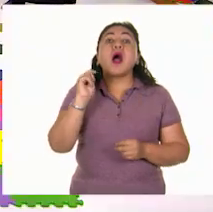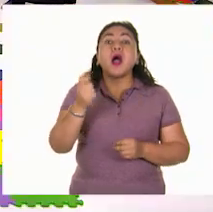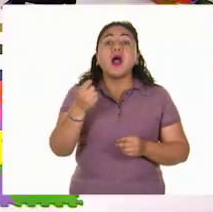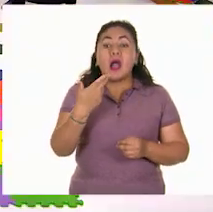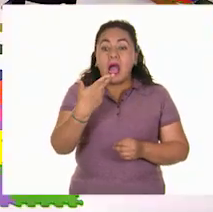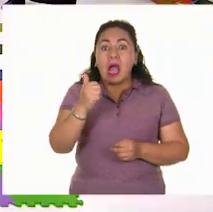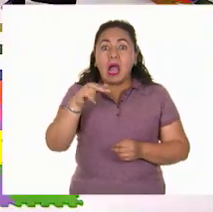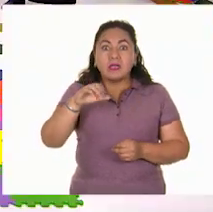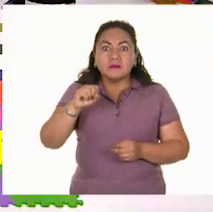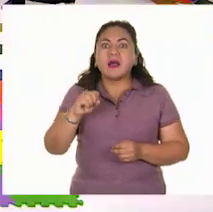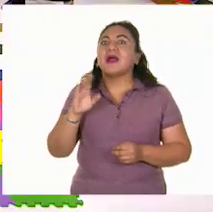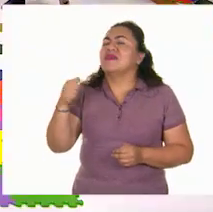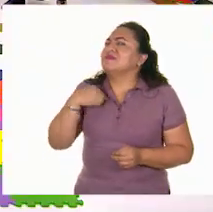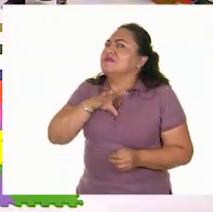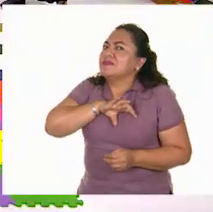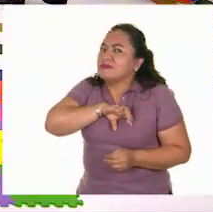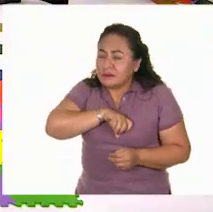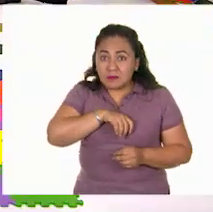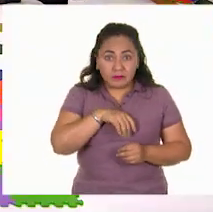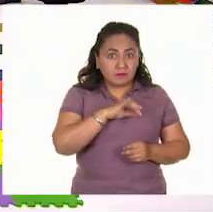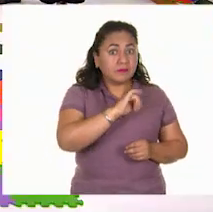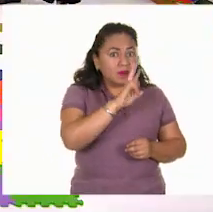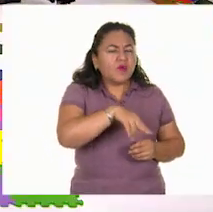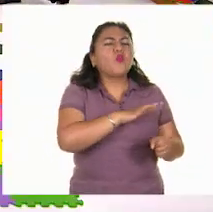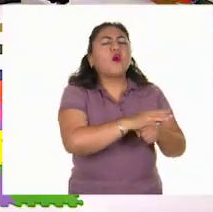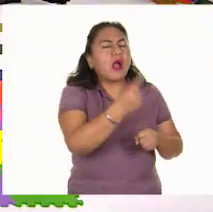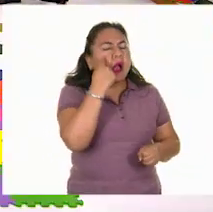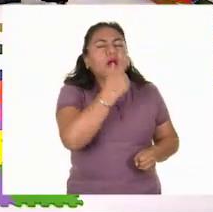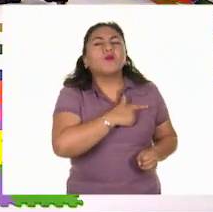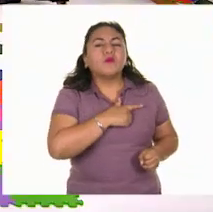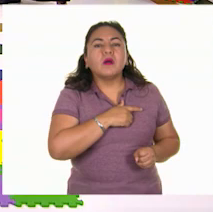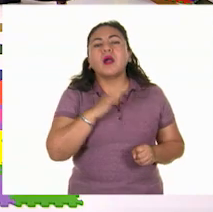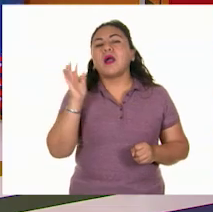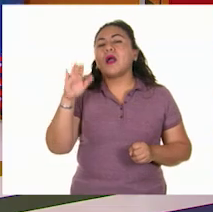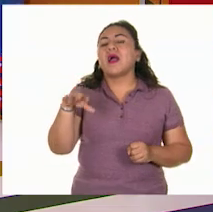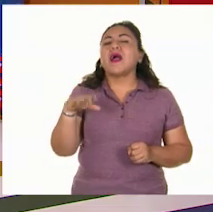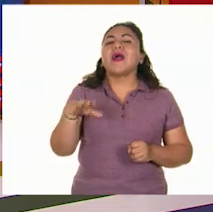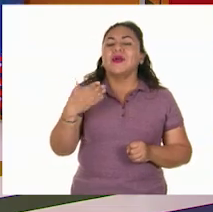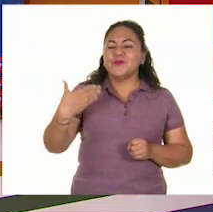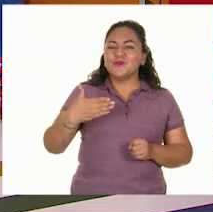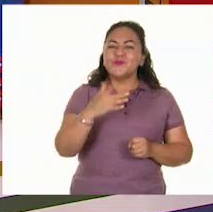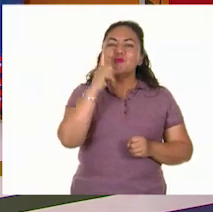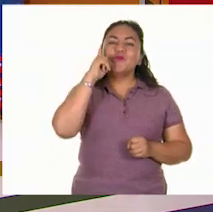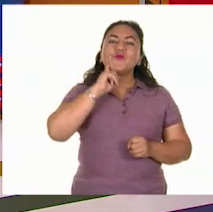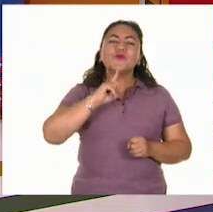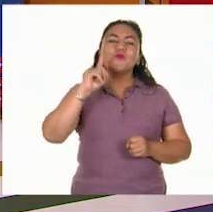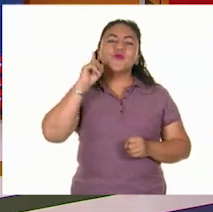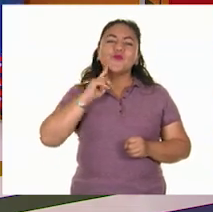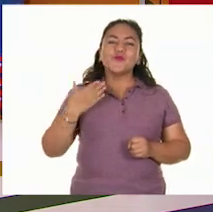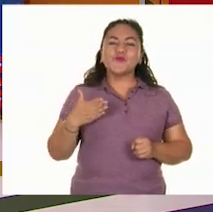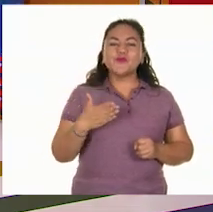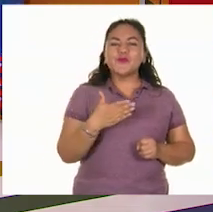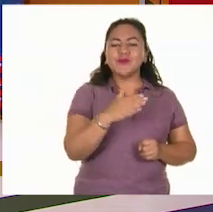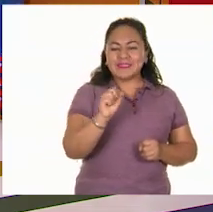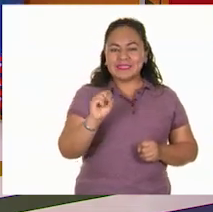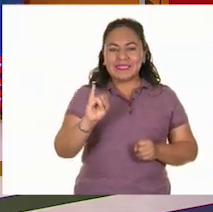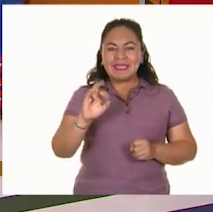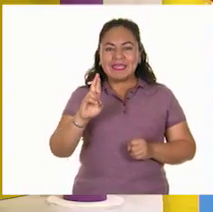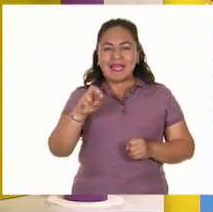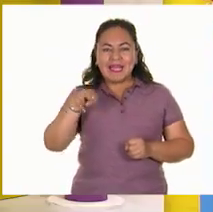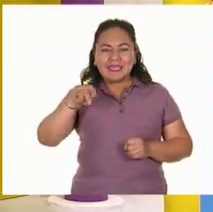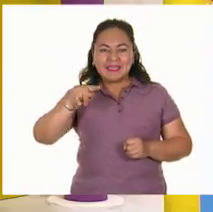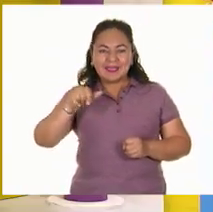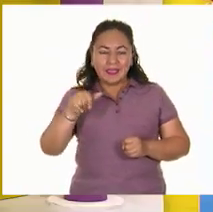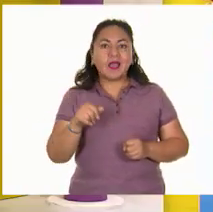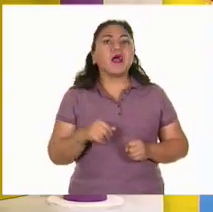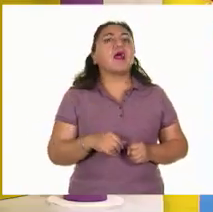Andersen. ¡Mis favoritos! ¿Sí, de verdad? Sí. ¿Cuál es el que más te gusta? La Sirenita. ¡Ah, qué bonito! Bueno, ha